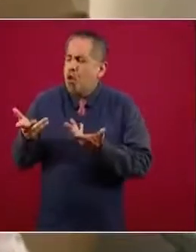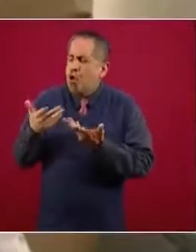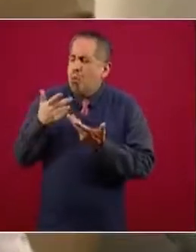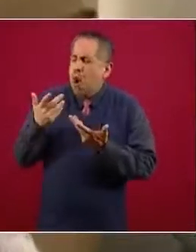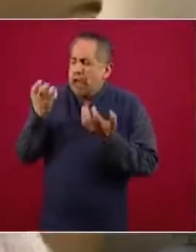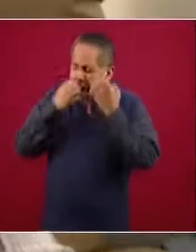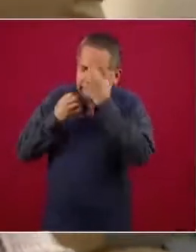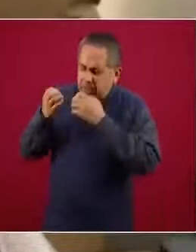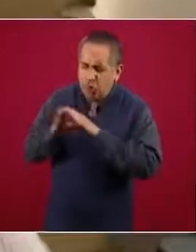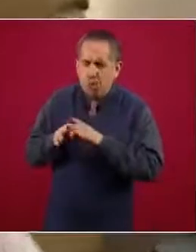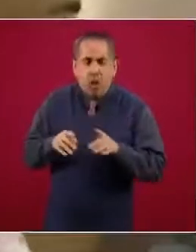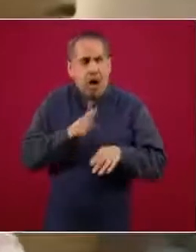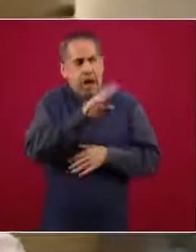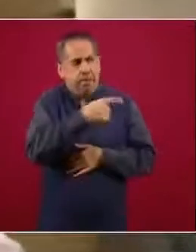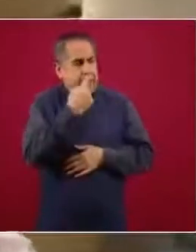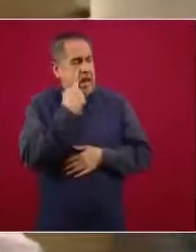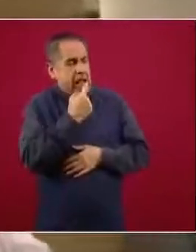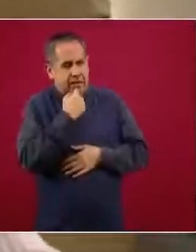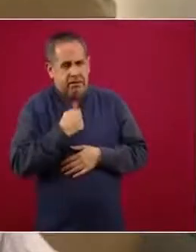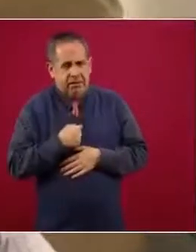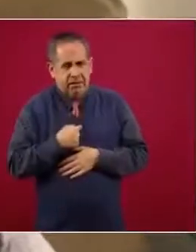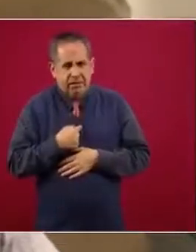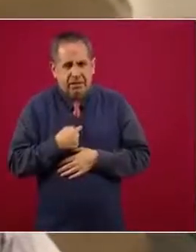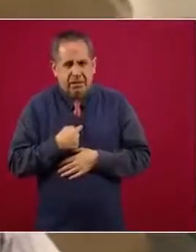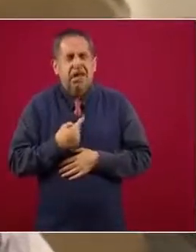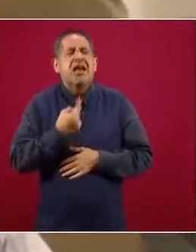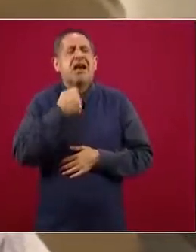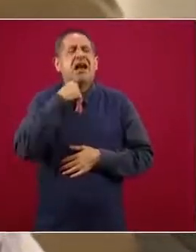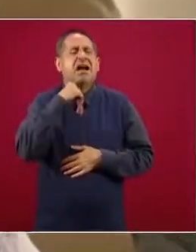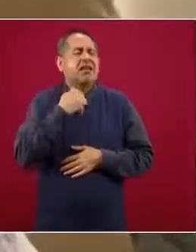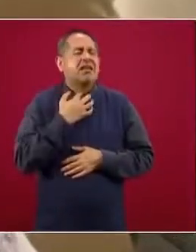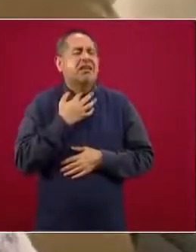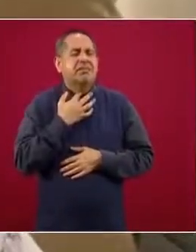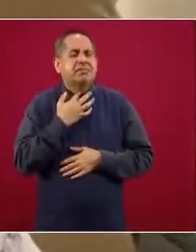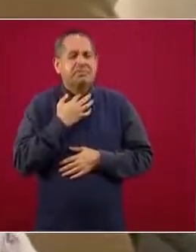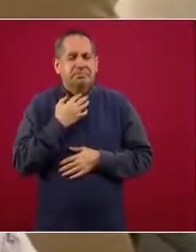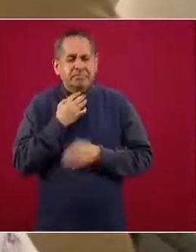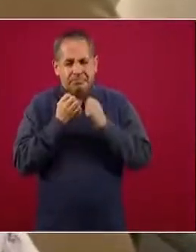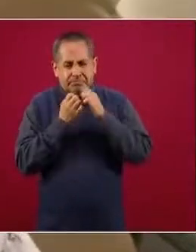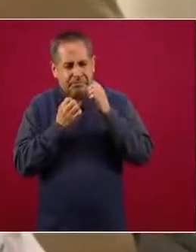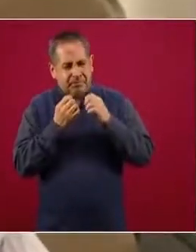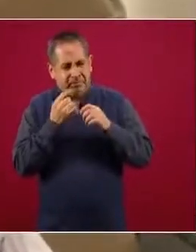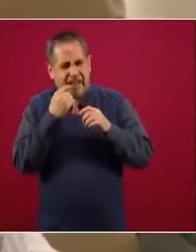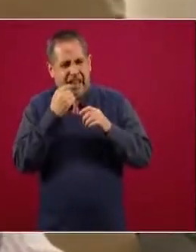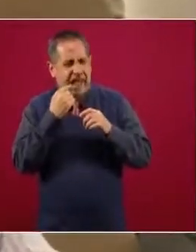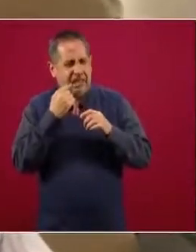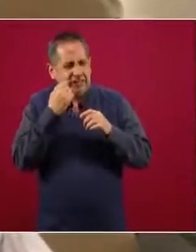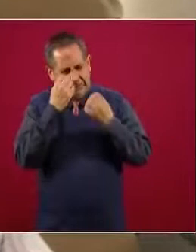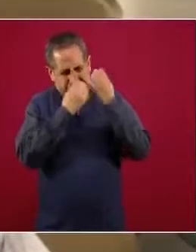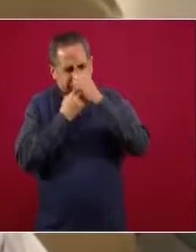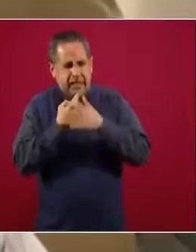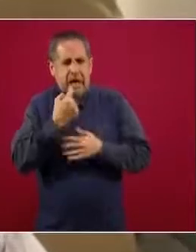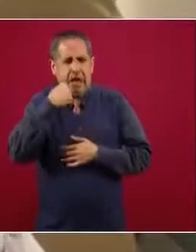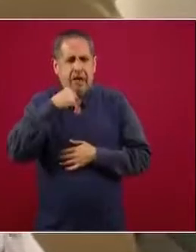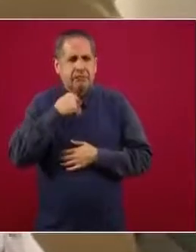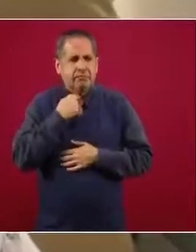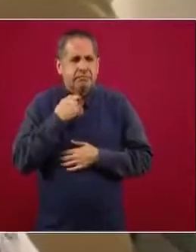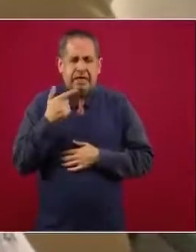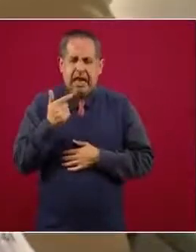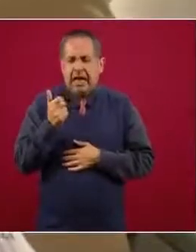muestra? Fue en la garganta, tapado en la garganta.